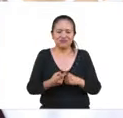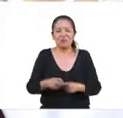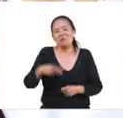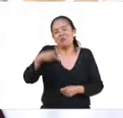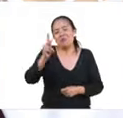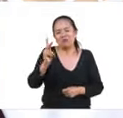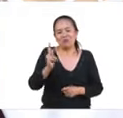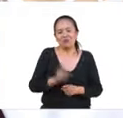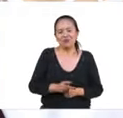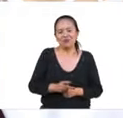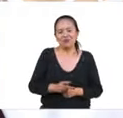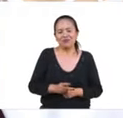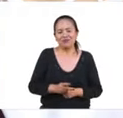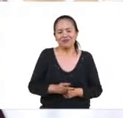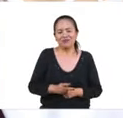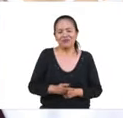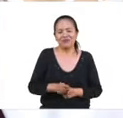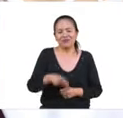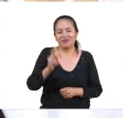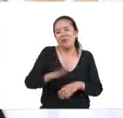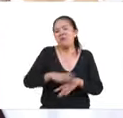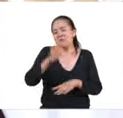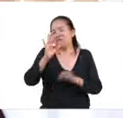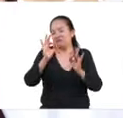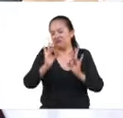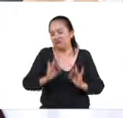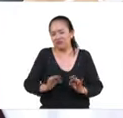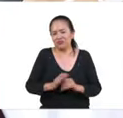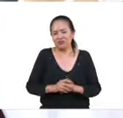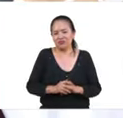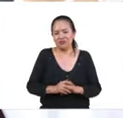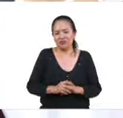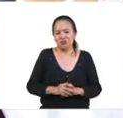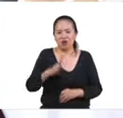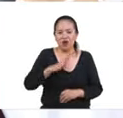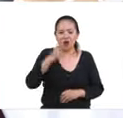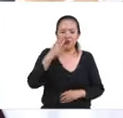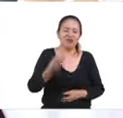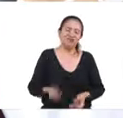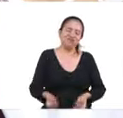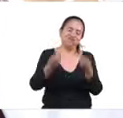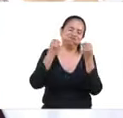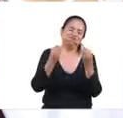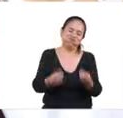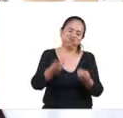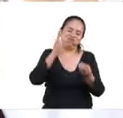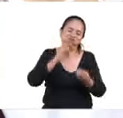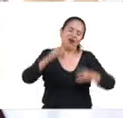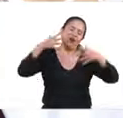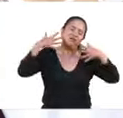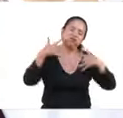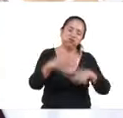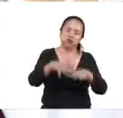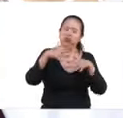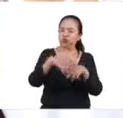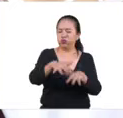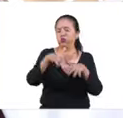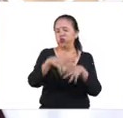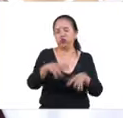realmente mucho más. O sea, comparación de lo que otras... había, pues es cientos de miles o decenas de